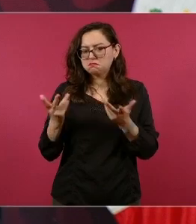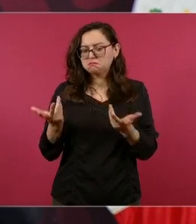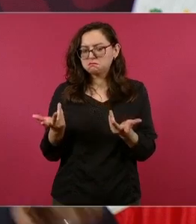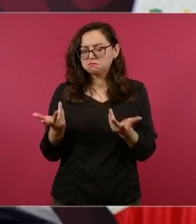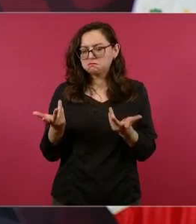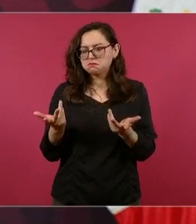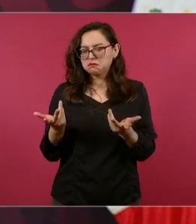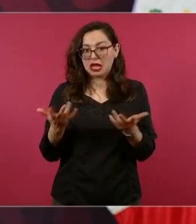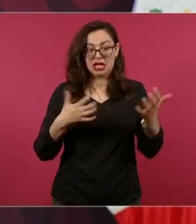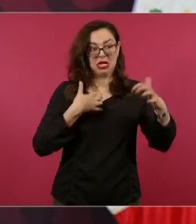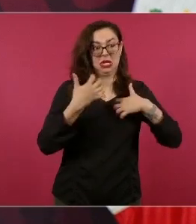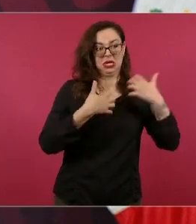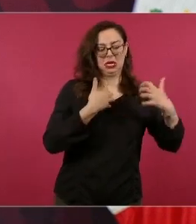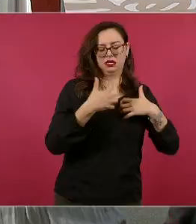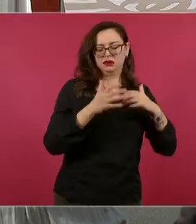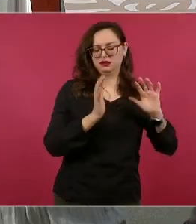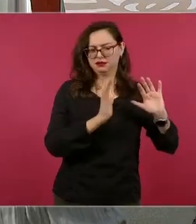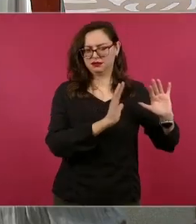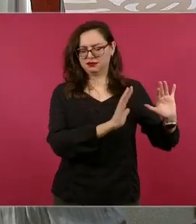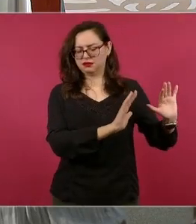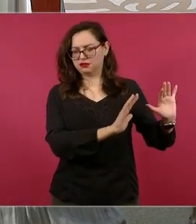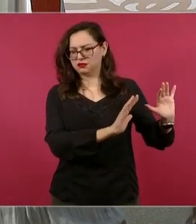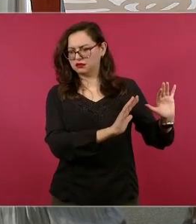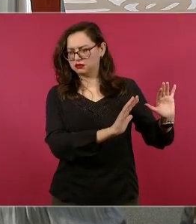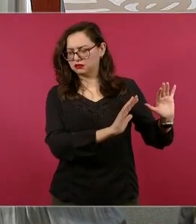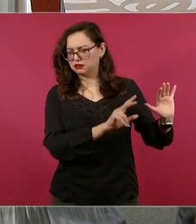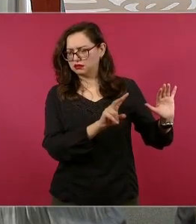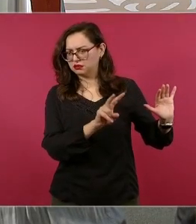no van a percibir eso?